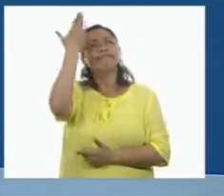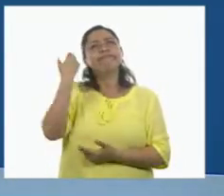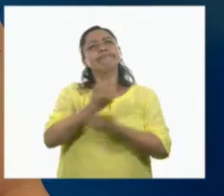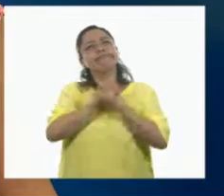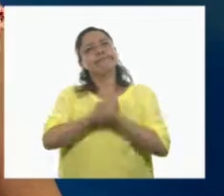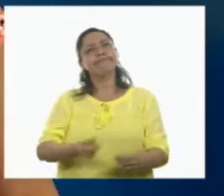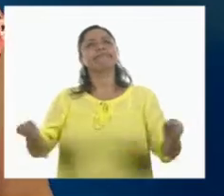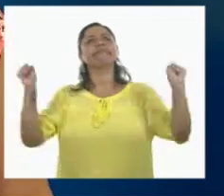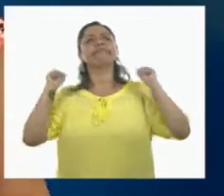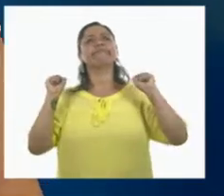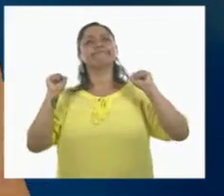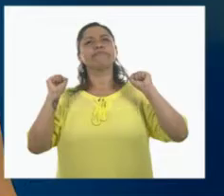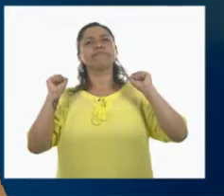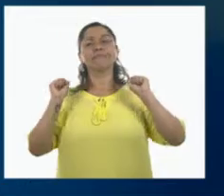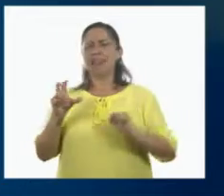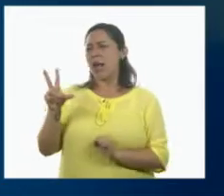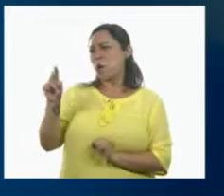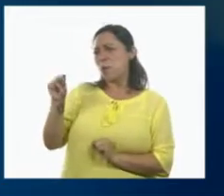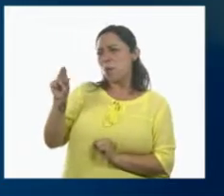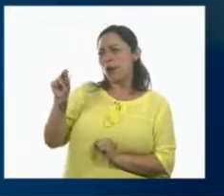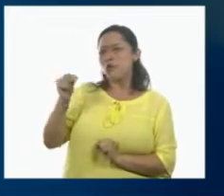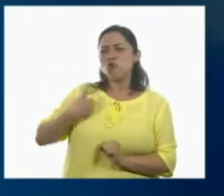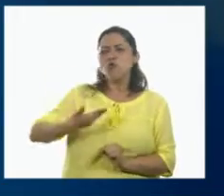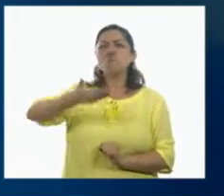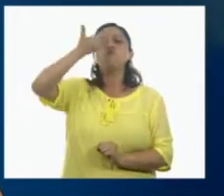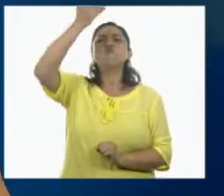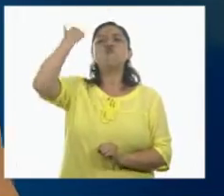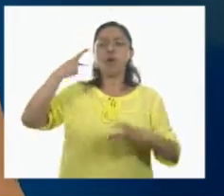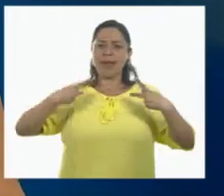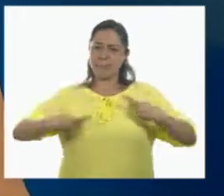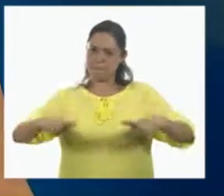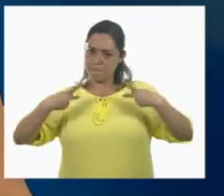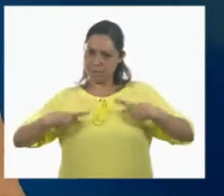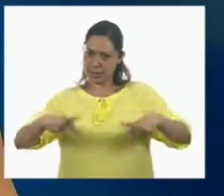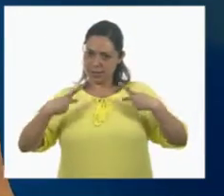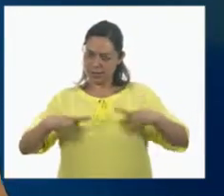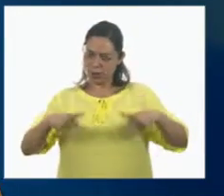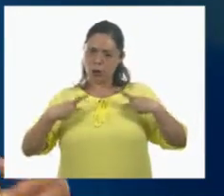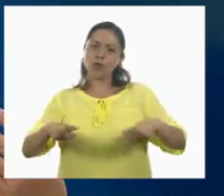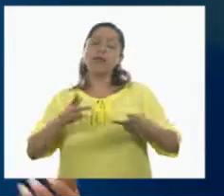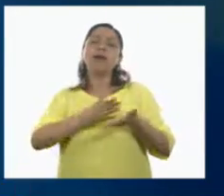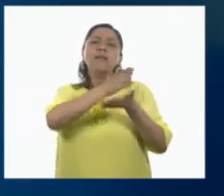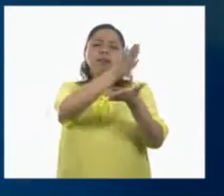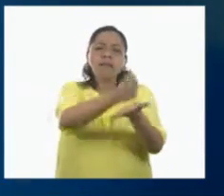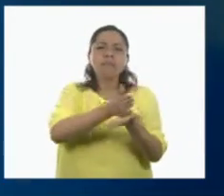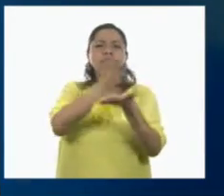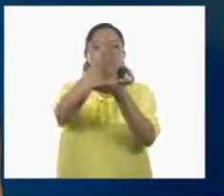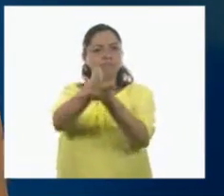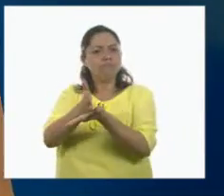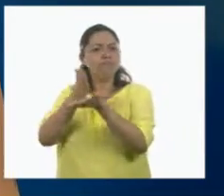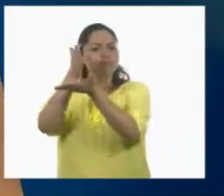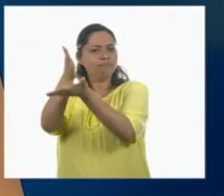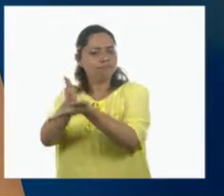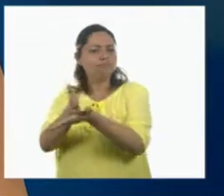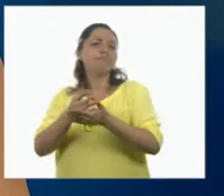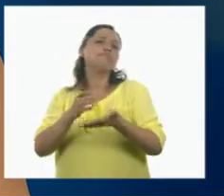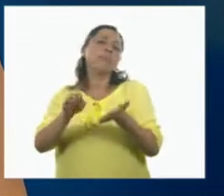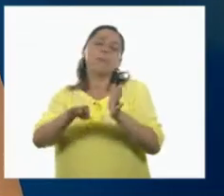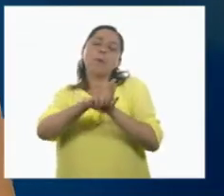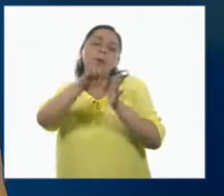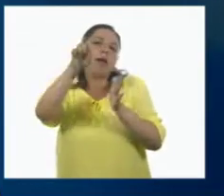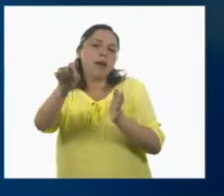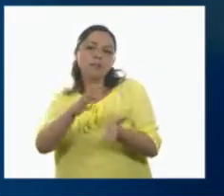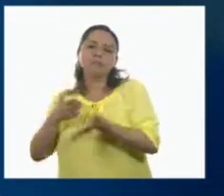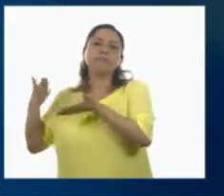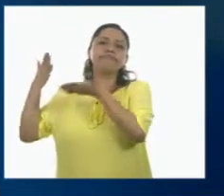Pues no tanto, porque en esa época las personas también acudían a varios eventos. Por ejemplo, les gustaba